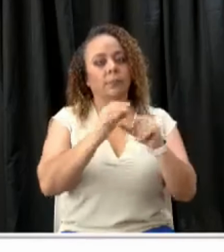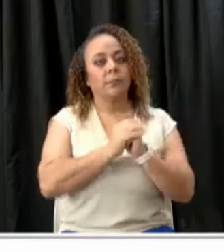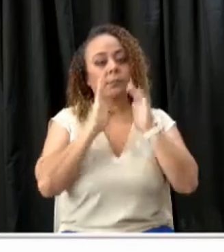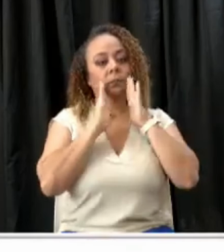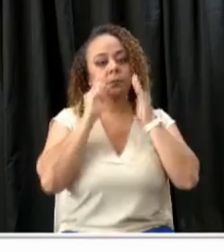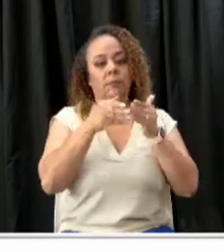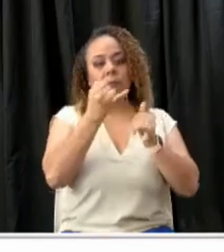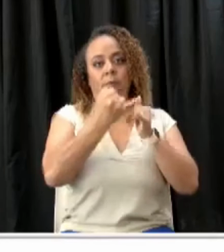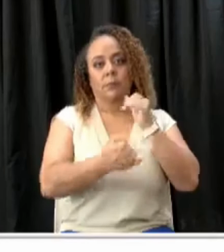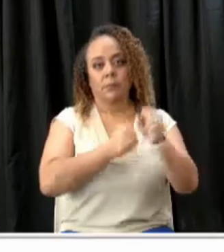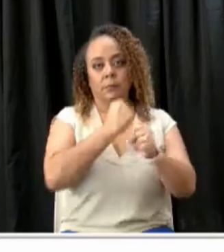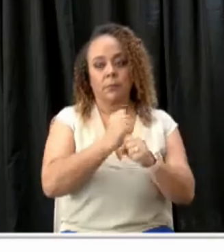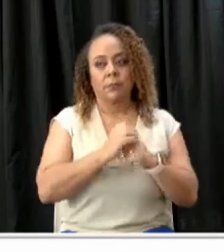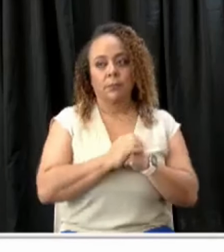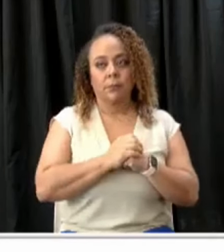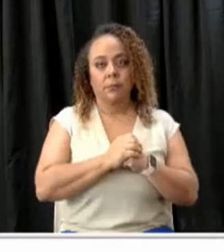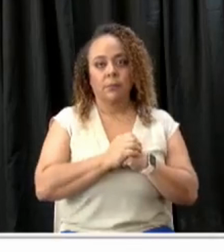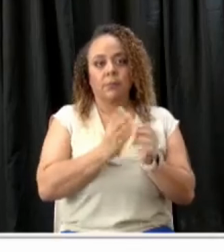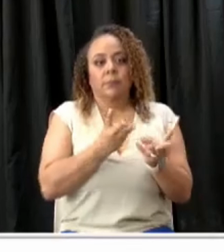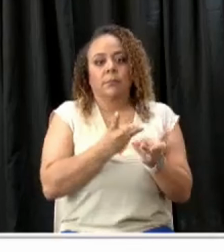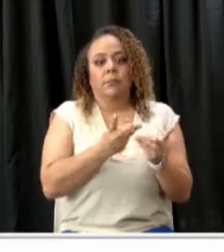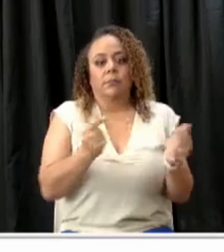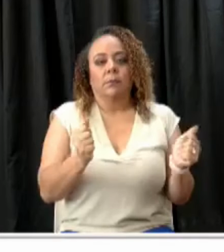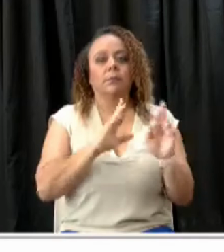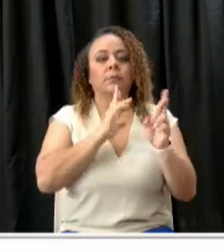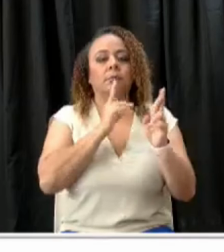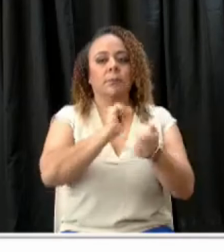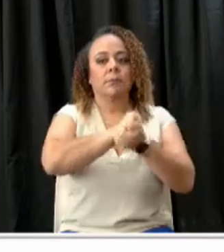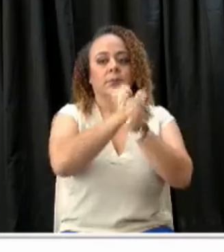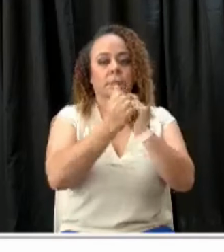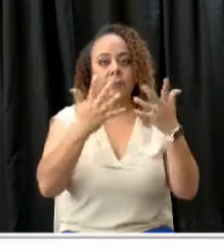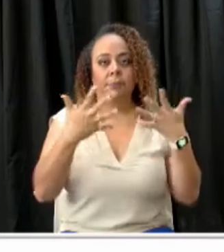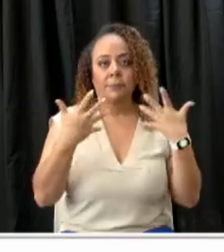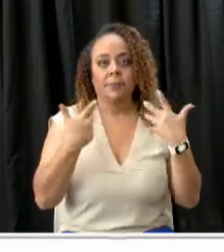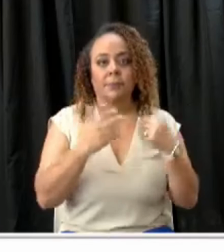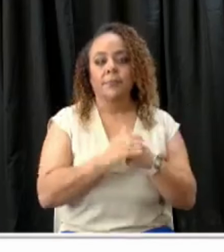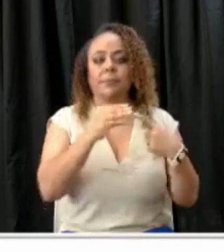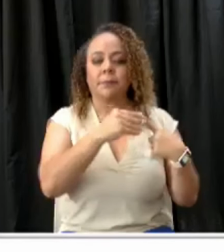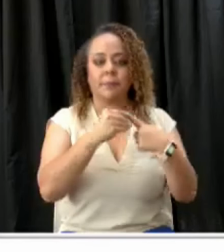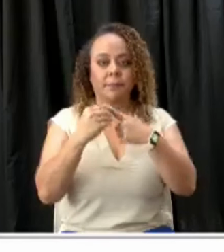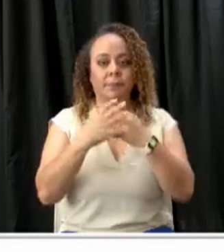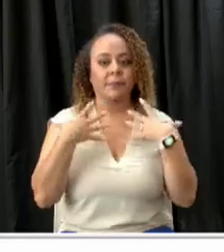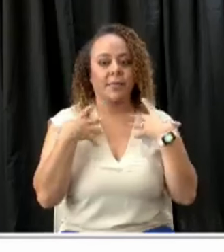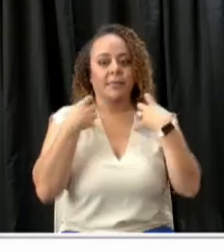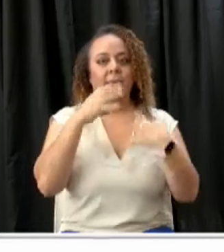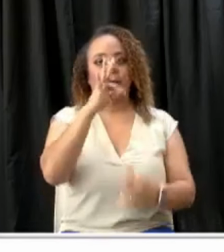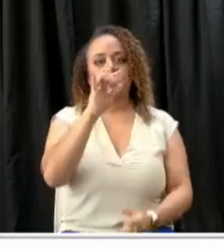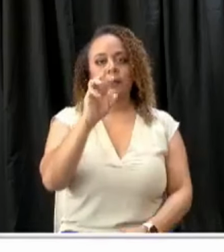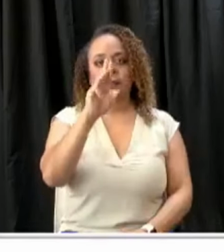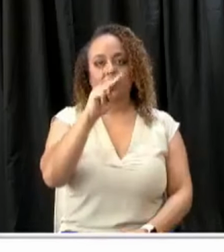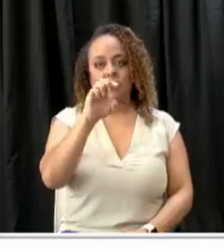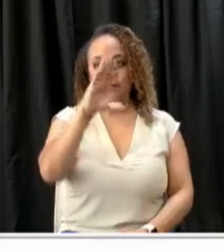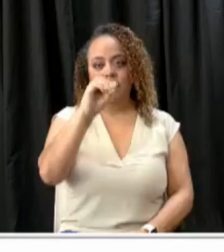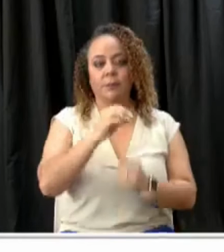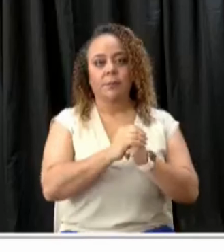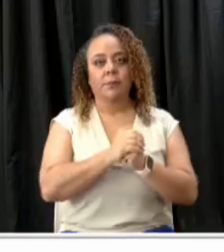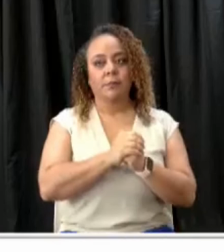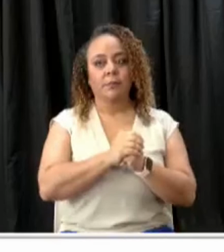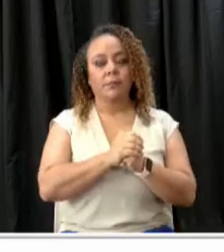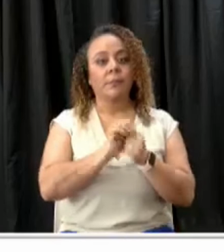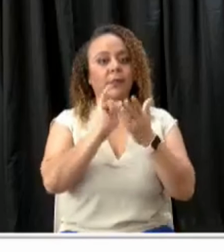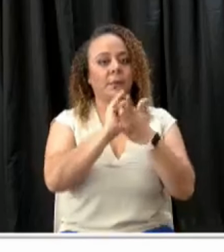en los últimos años en la mitigación de los efectos del cambio climático, principalmente el estrés térmico, que es uno de